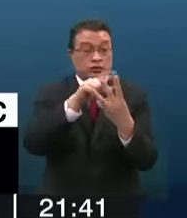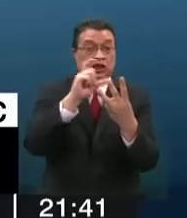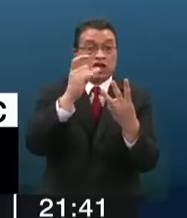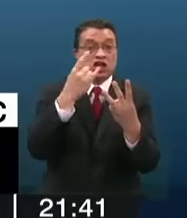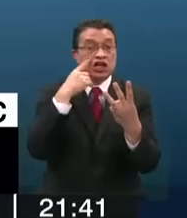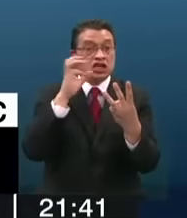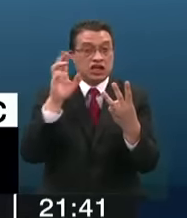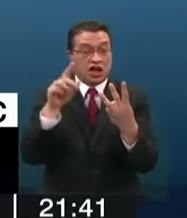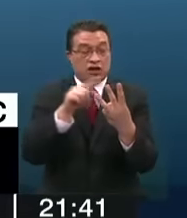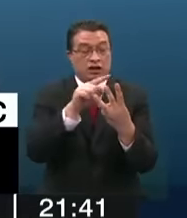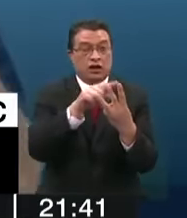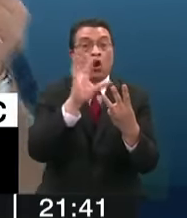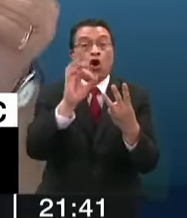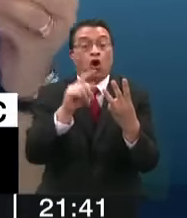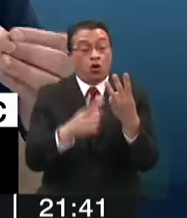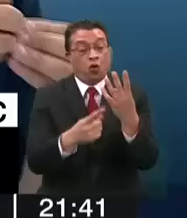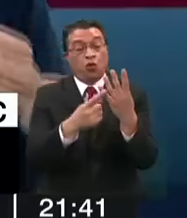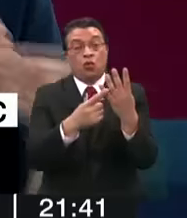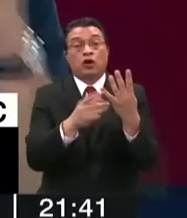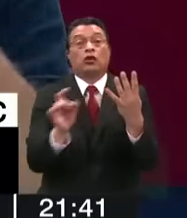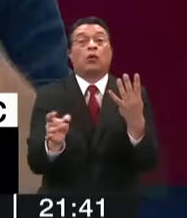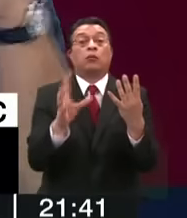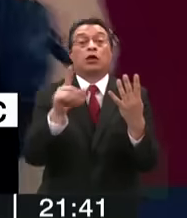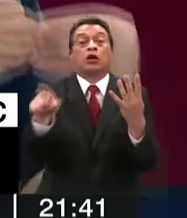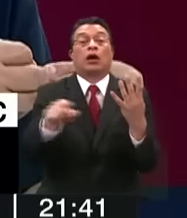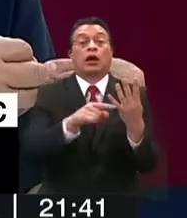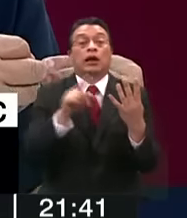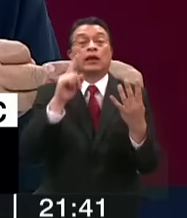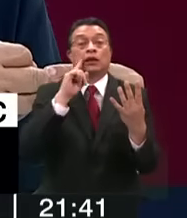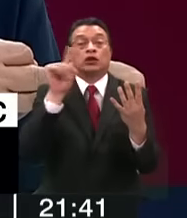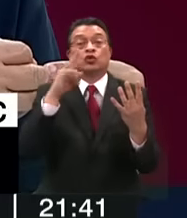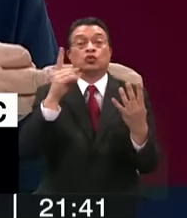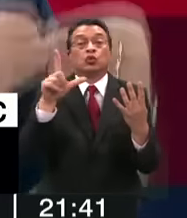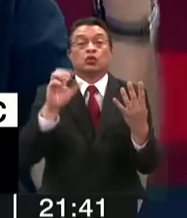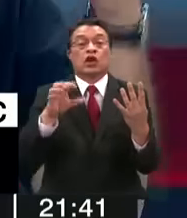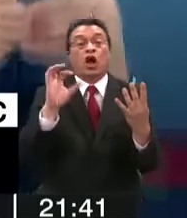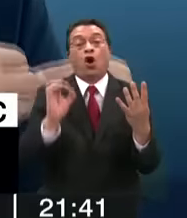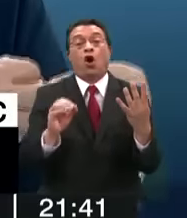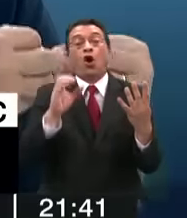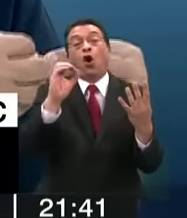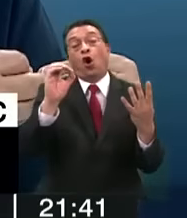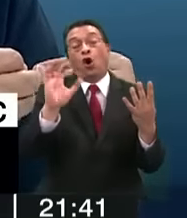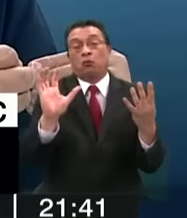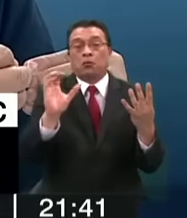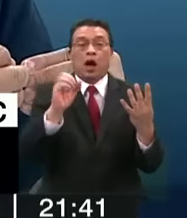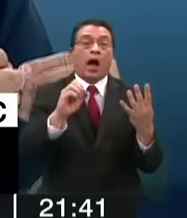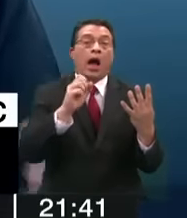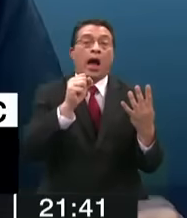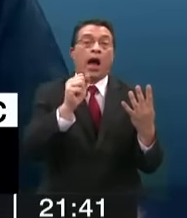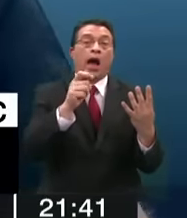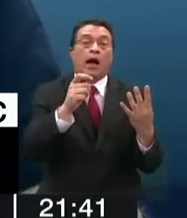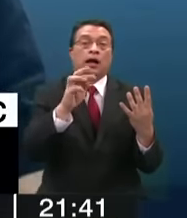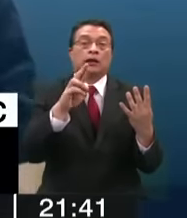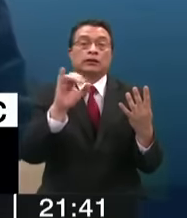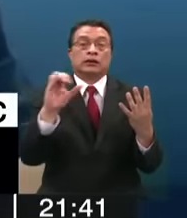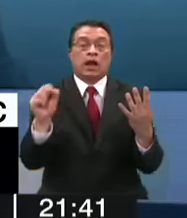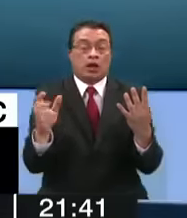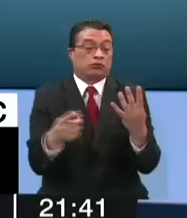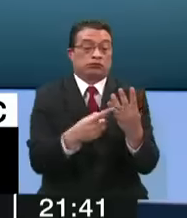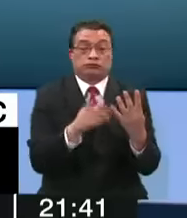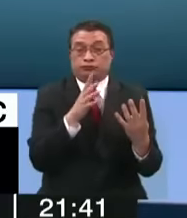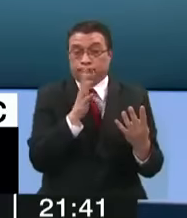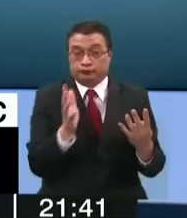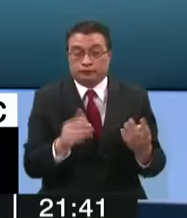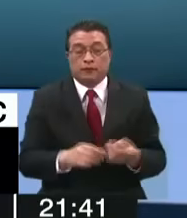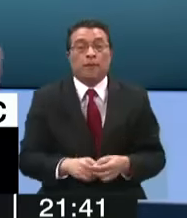eventualmente cuatro si el Partido Socialista decide que sea Insulza o Atria en el mecanismo que acordar. Ahora, ¿tan importante como eso,